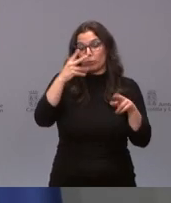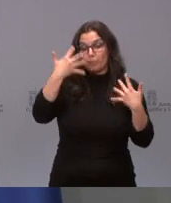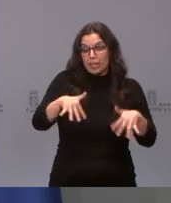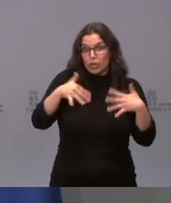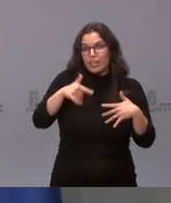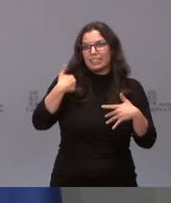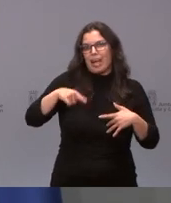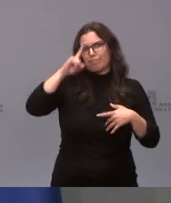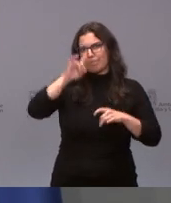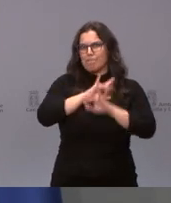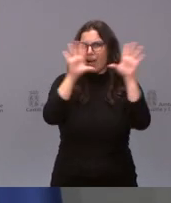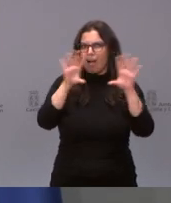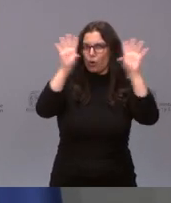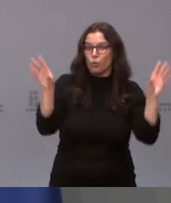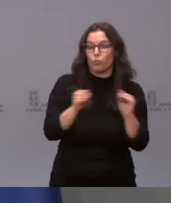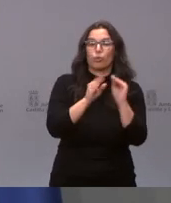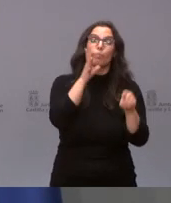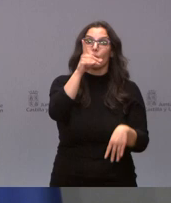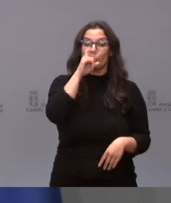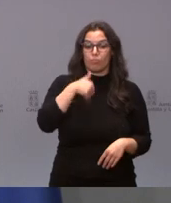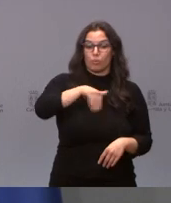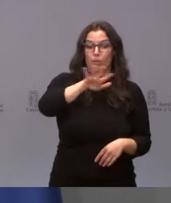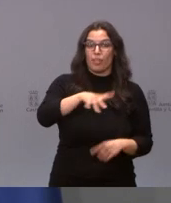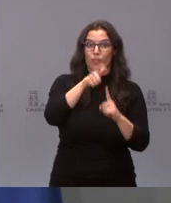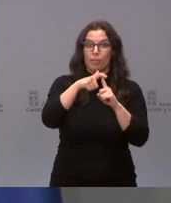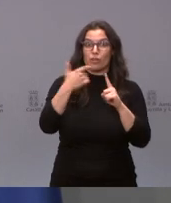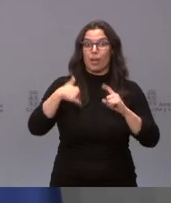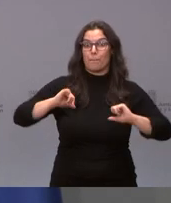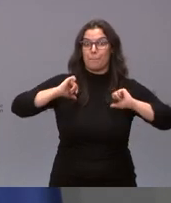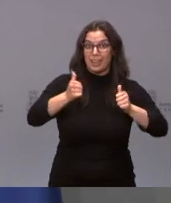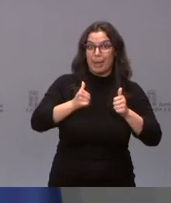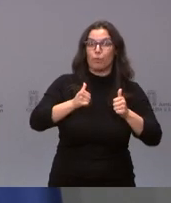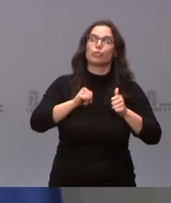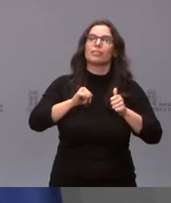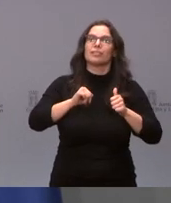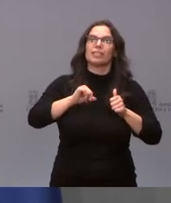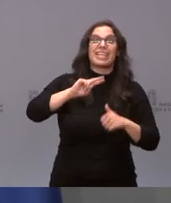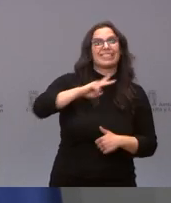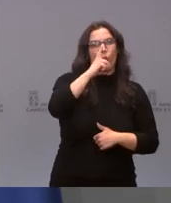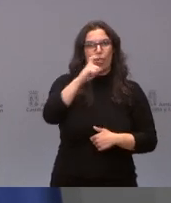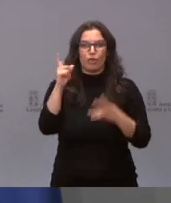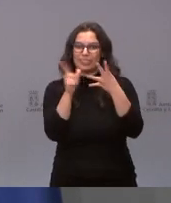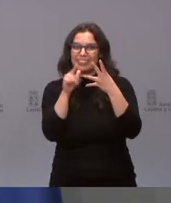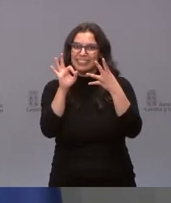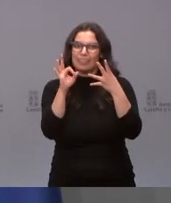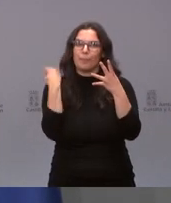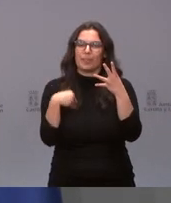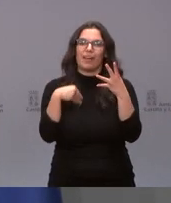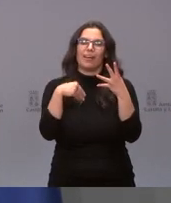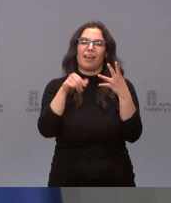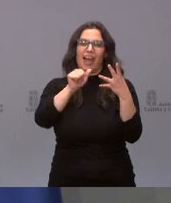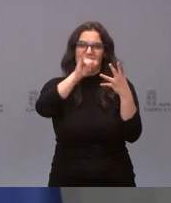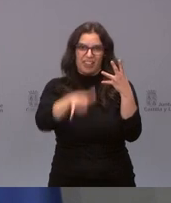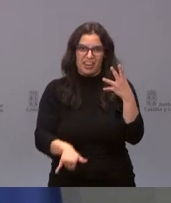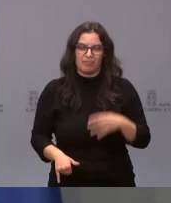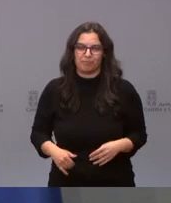mayores conclusiones porque les recuerdo que el 5 de mayo es cuando ya deberíamos de estar aplicando la segunda dosis de astrazéneca